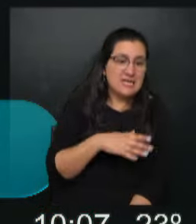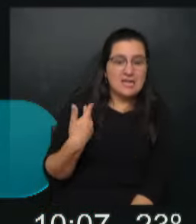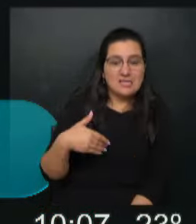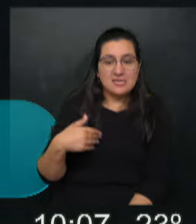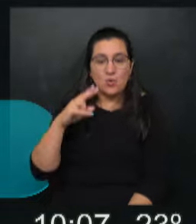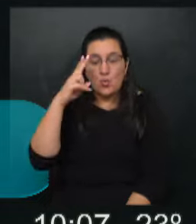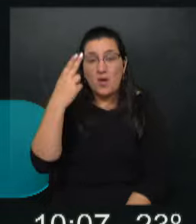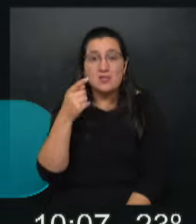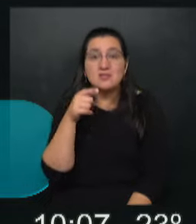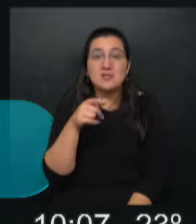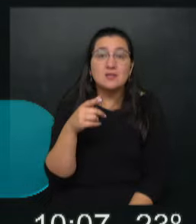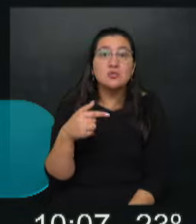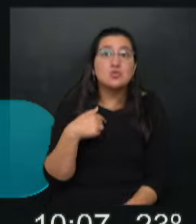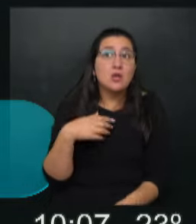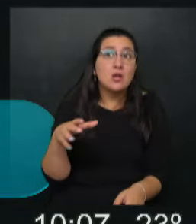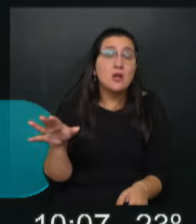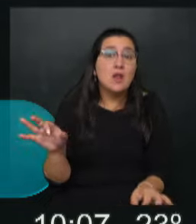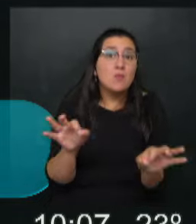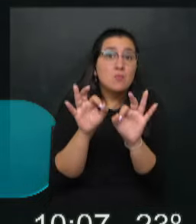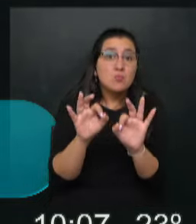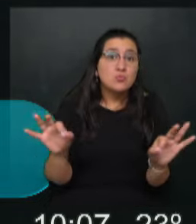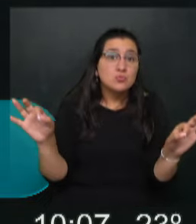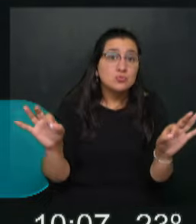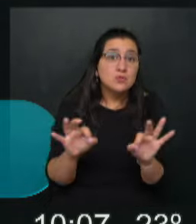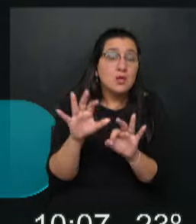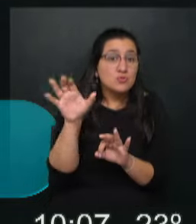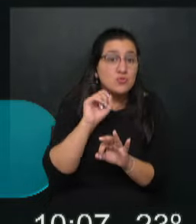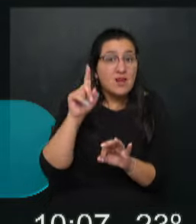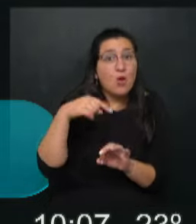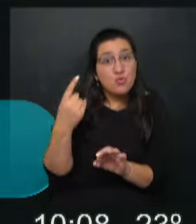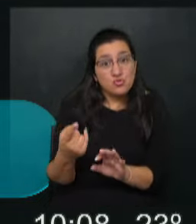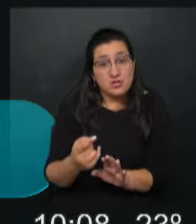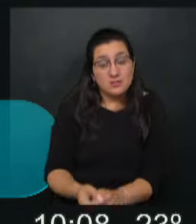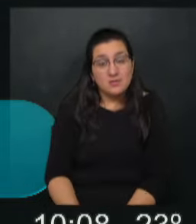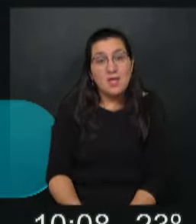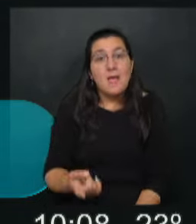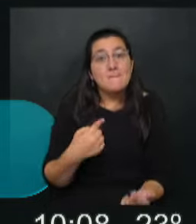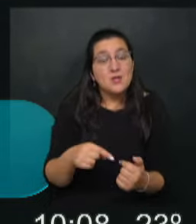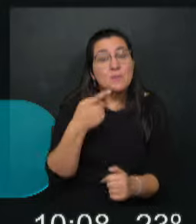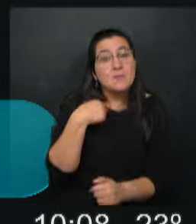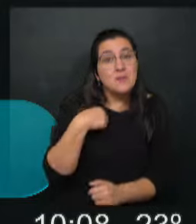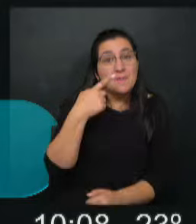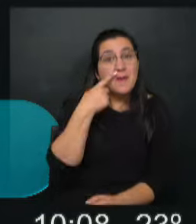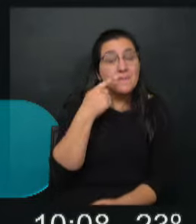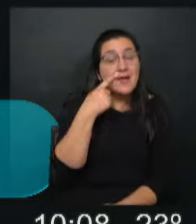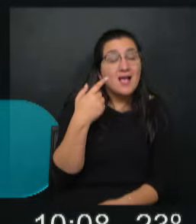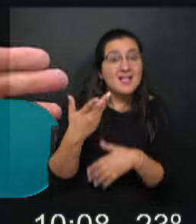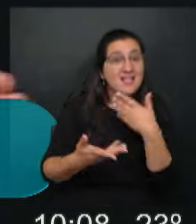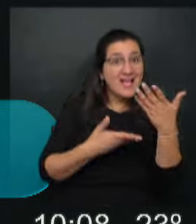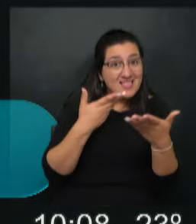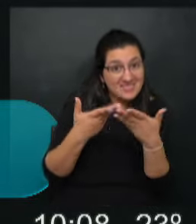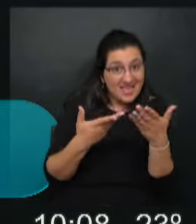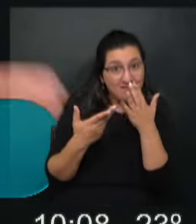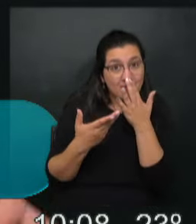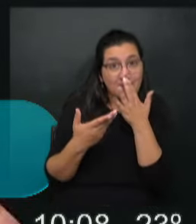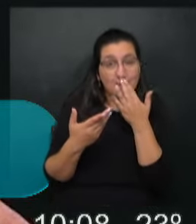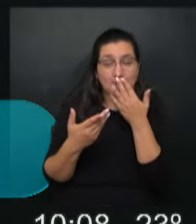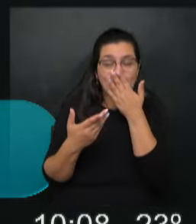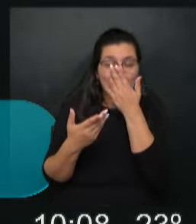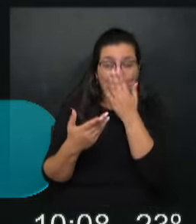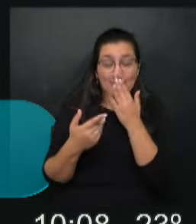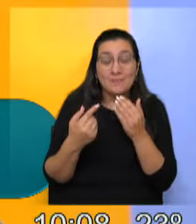Entonces, las músicas que realmente hablaban de esas cosas eran tocadas en vivo por mi padre, porque todos esos discos los tuvimos que esconder o